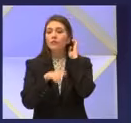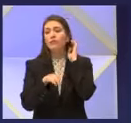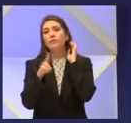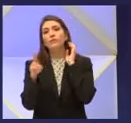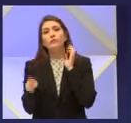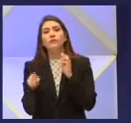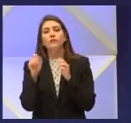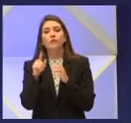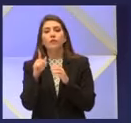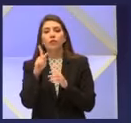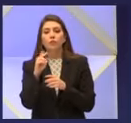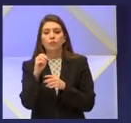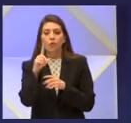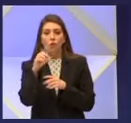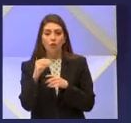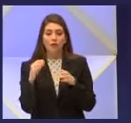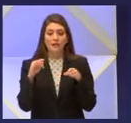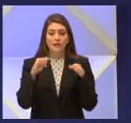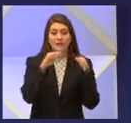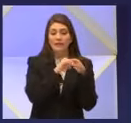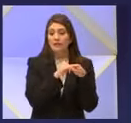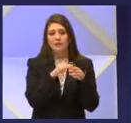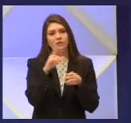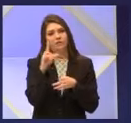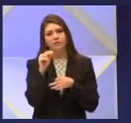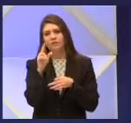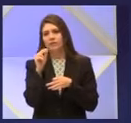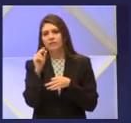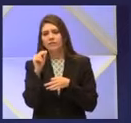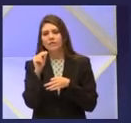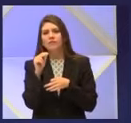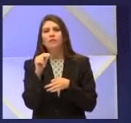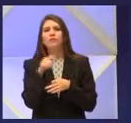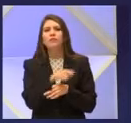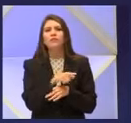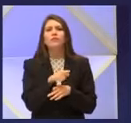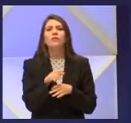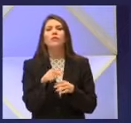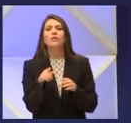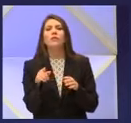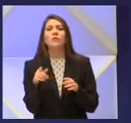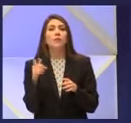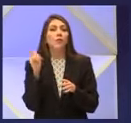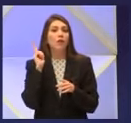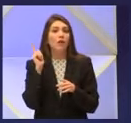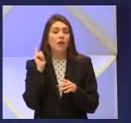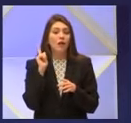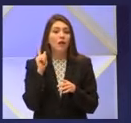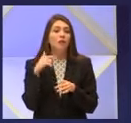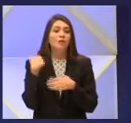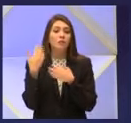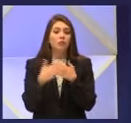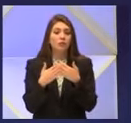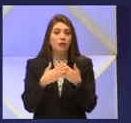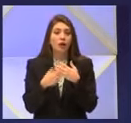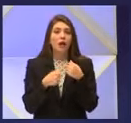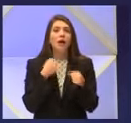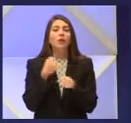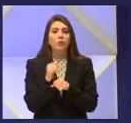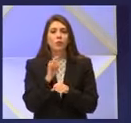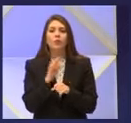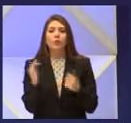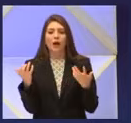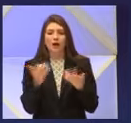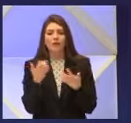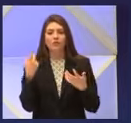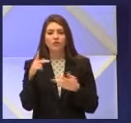de los polos como si se hará dentro de pocos años cuando la nasa de acuerdo con sus planes actuales